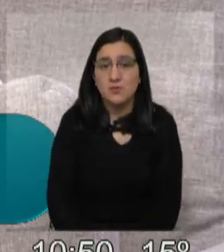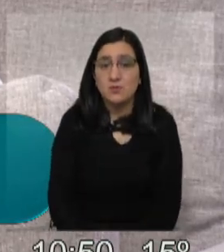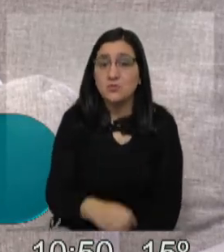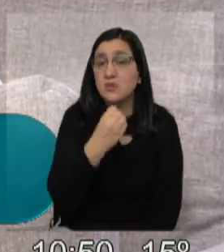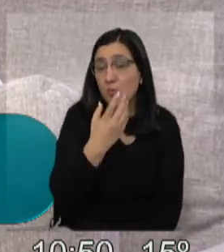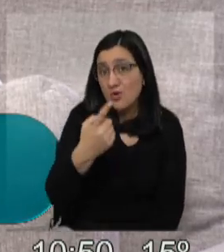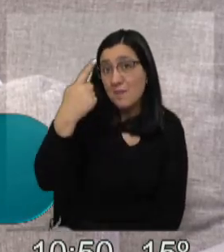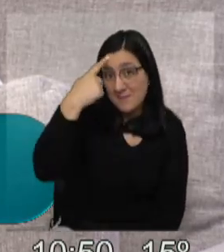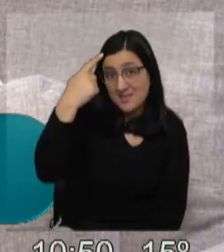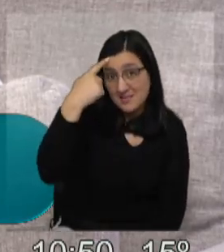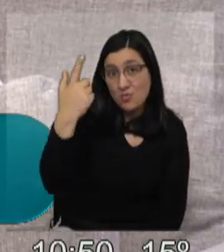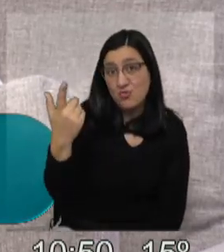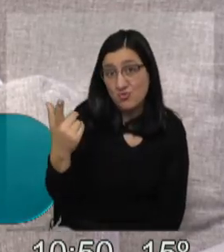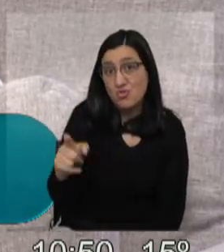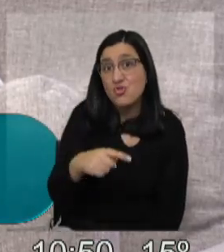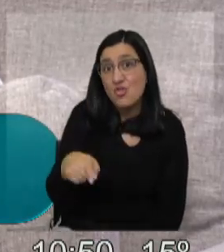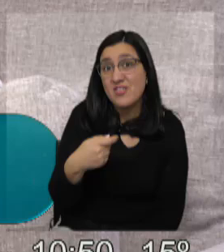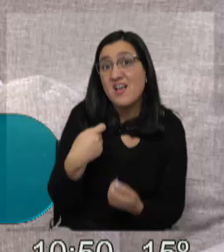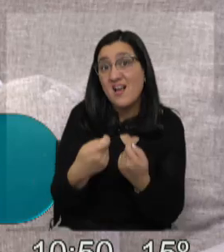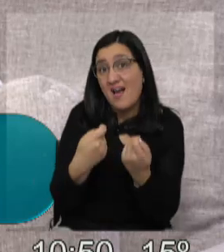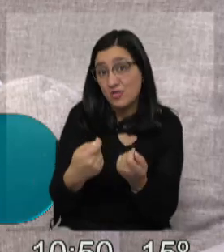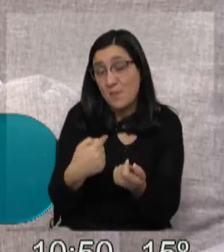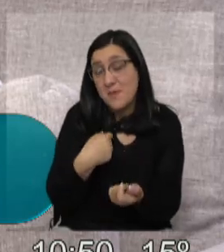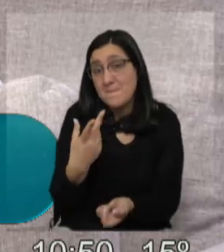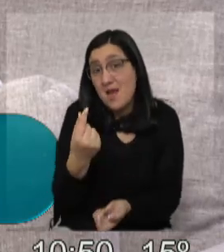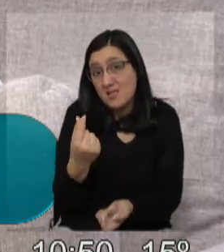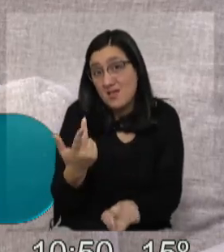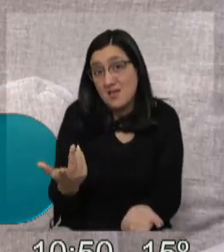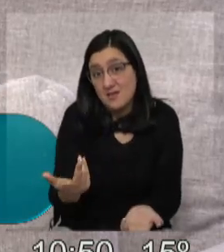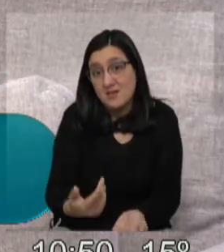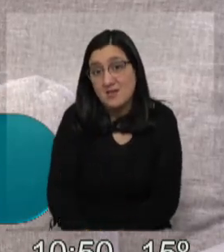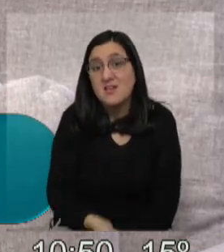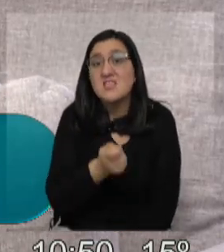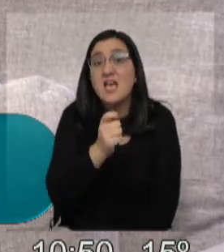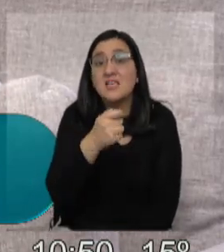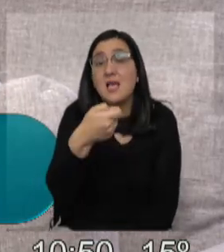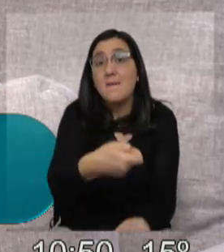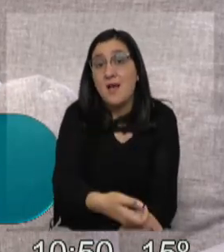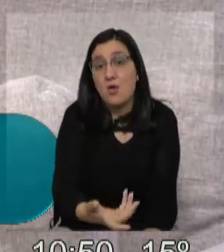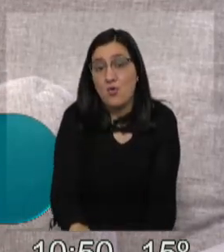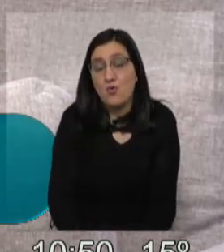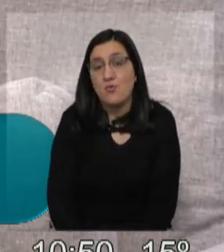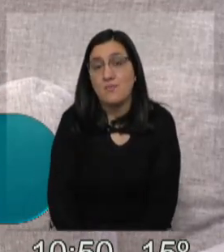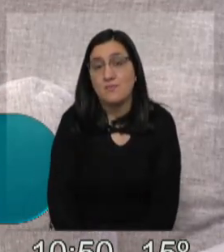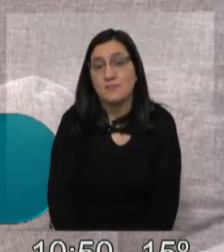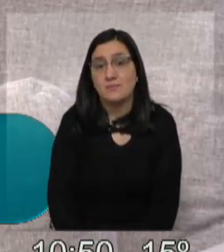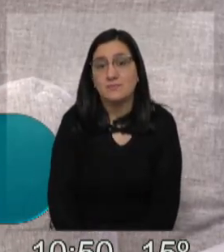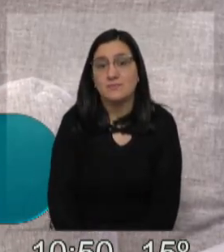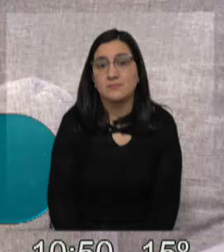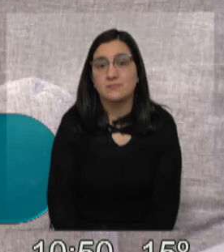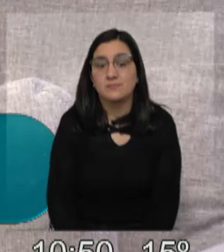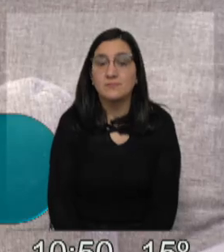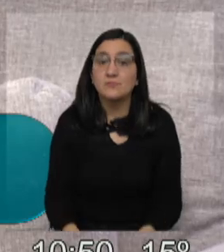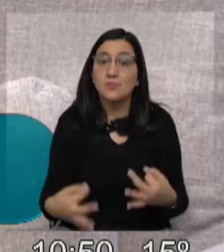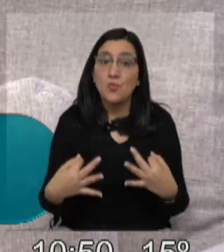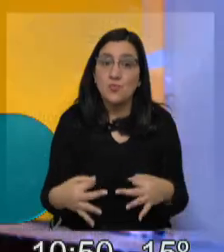hagamos pensando cómo manejamos esa economía y a quién avalamos en esa compra y a quién no. Claro, muy